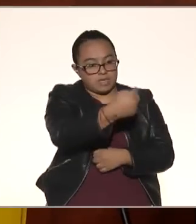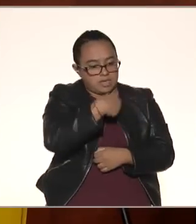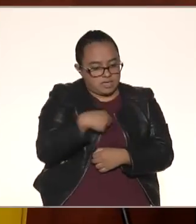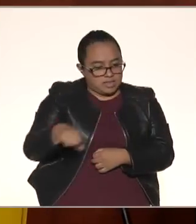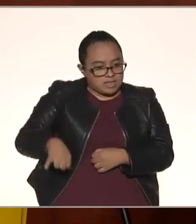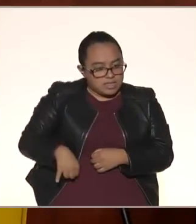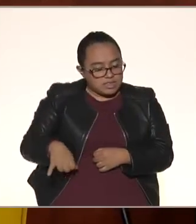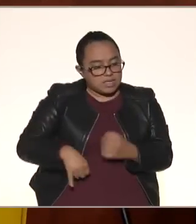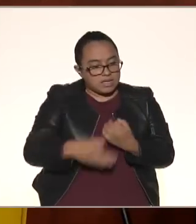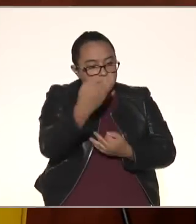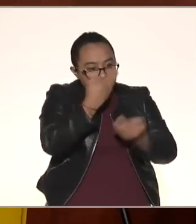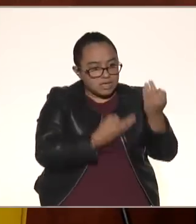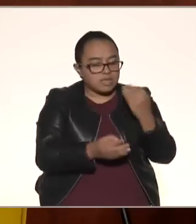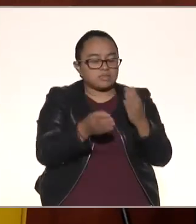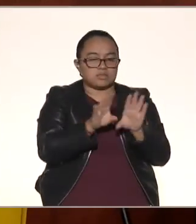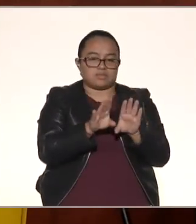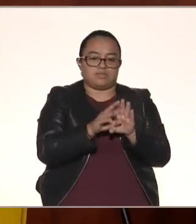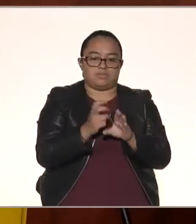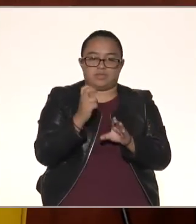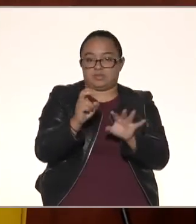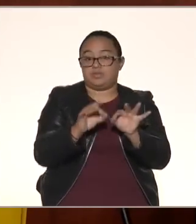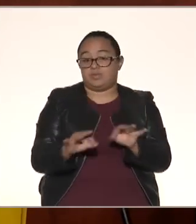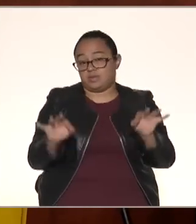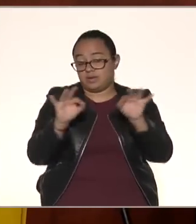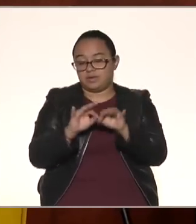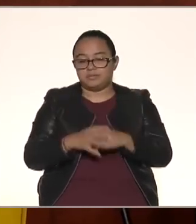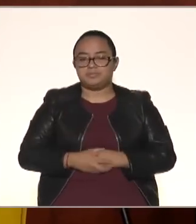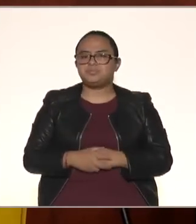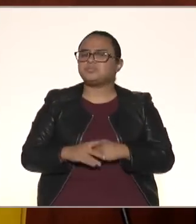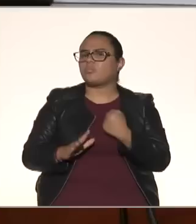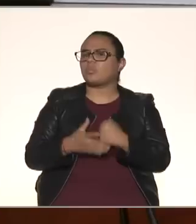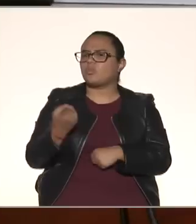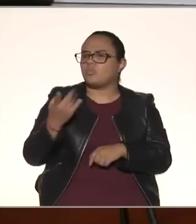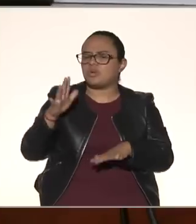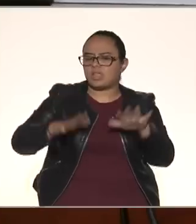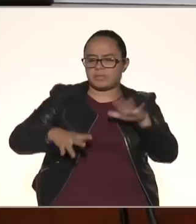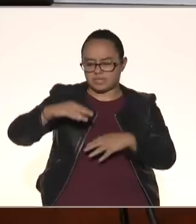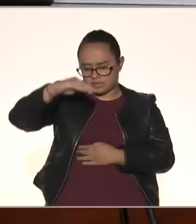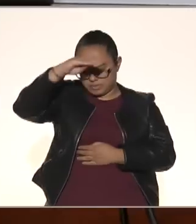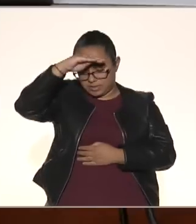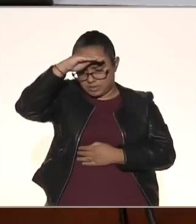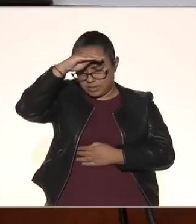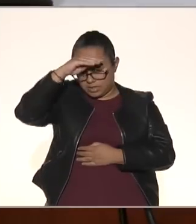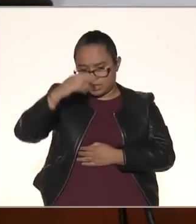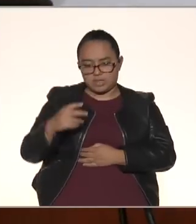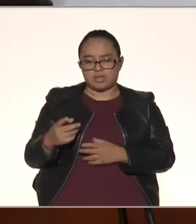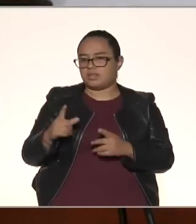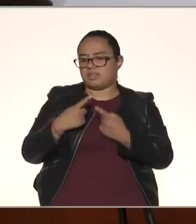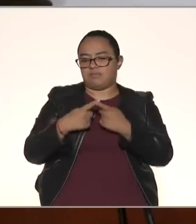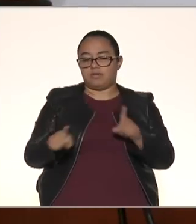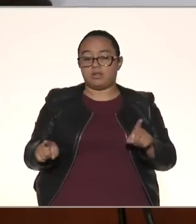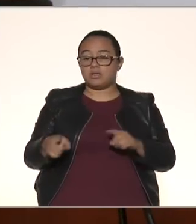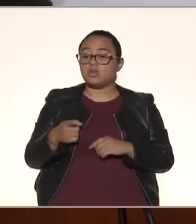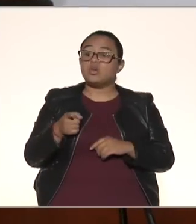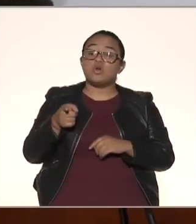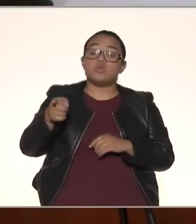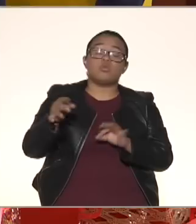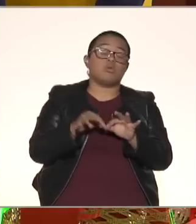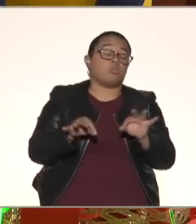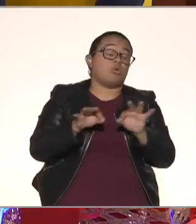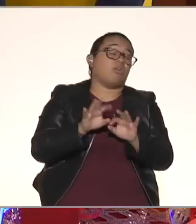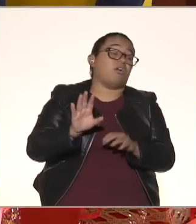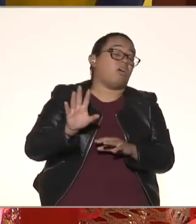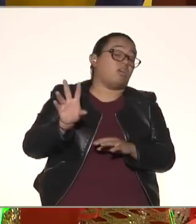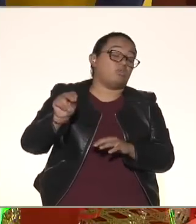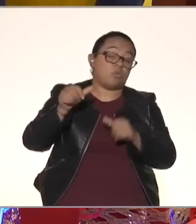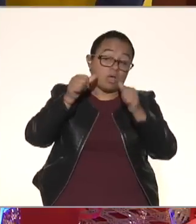si yo desaparezco o no. ¿Y por qué muchas veces sentimos, o pensamos que tiene que ser todo lo contrario? No le des tanta importancia, porque si